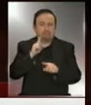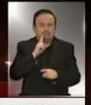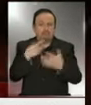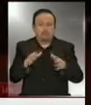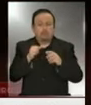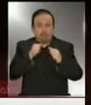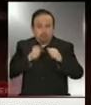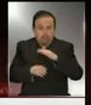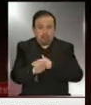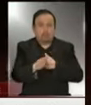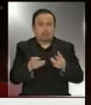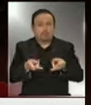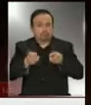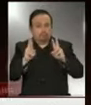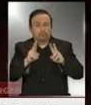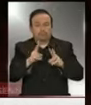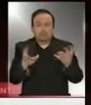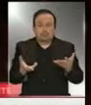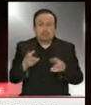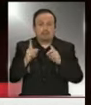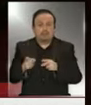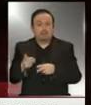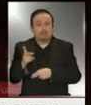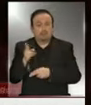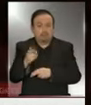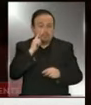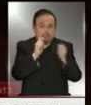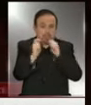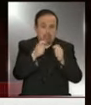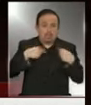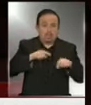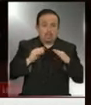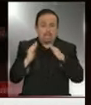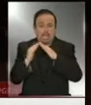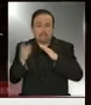apto para el ingreso y si no, presenta un riesgo también para las casas